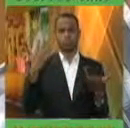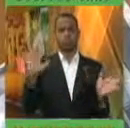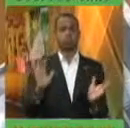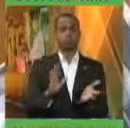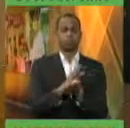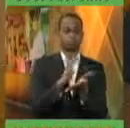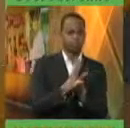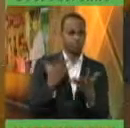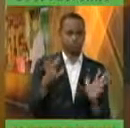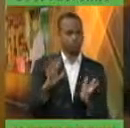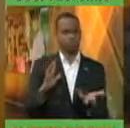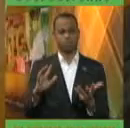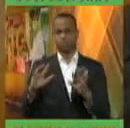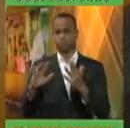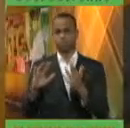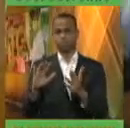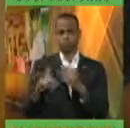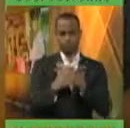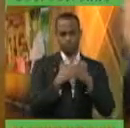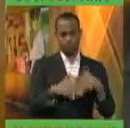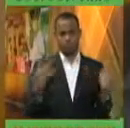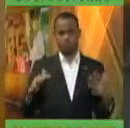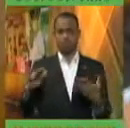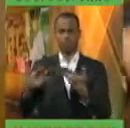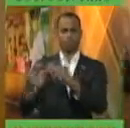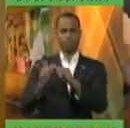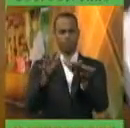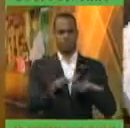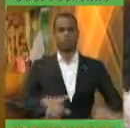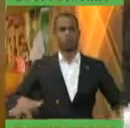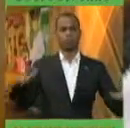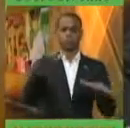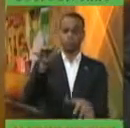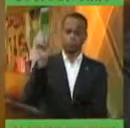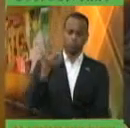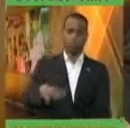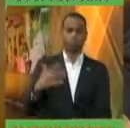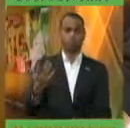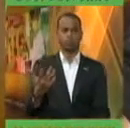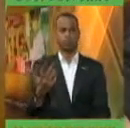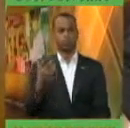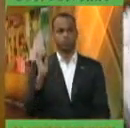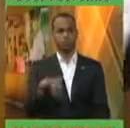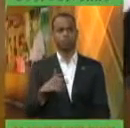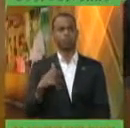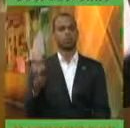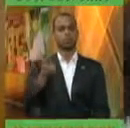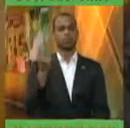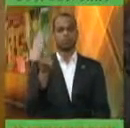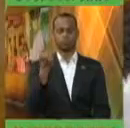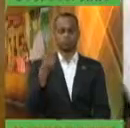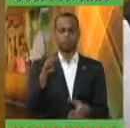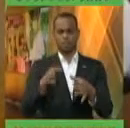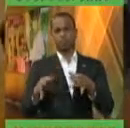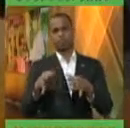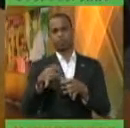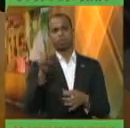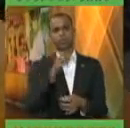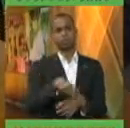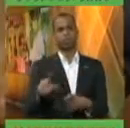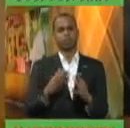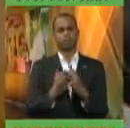la escuela no ya la playa nada más no la ciudad propiamente dicha y el municipio que sea